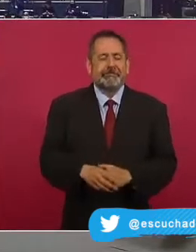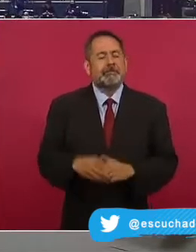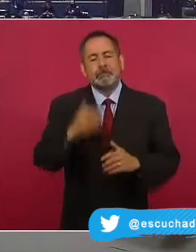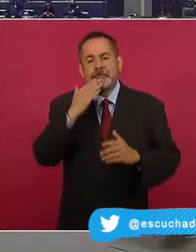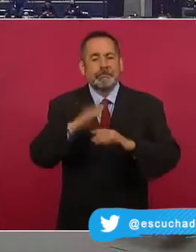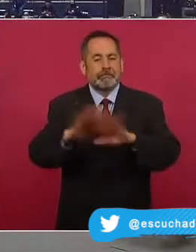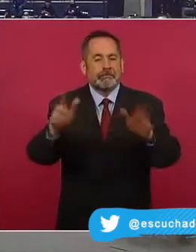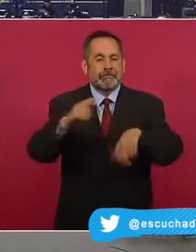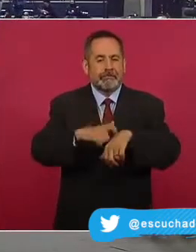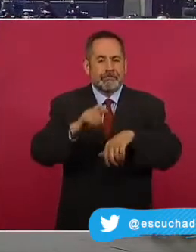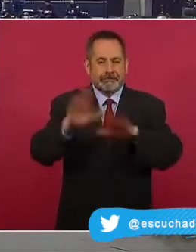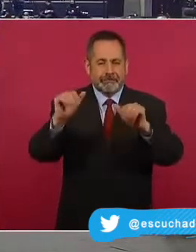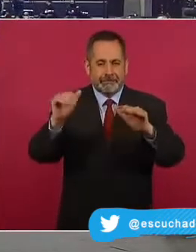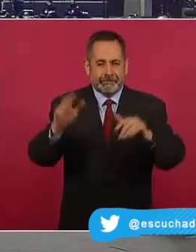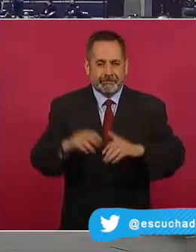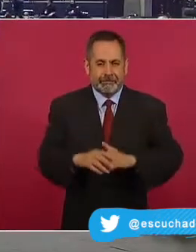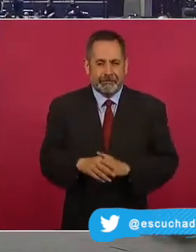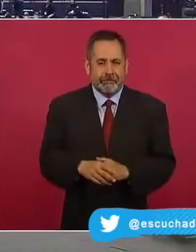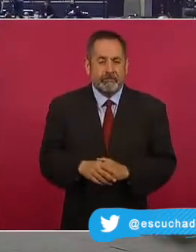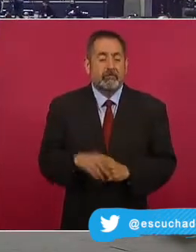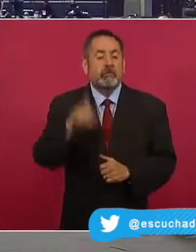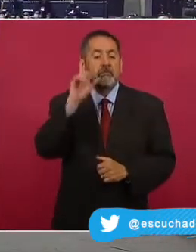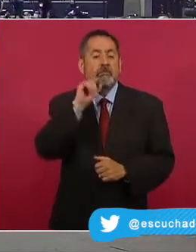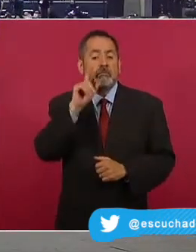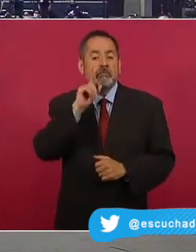Muy bien, ya, vámonos.